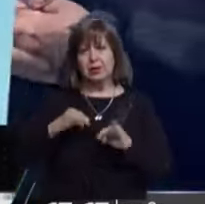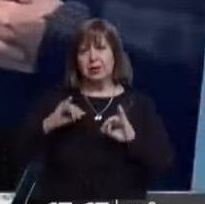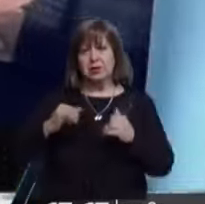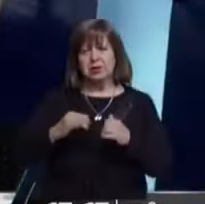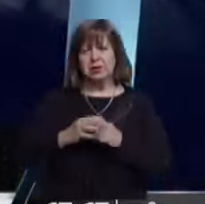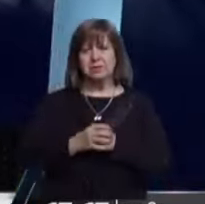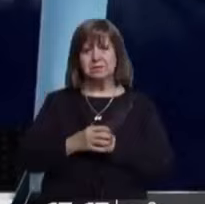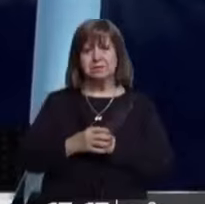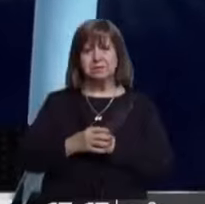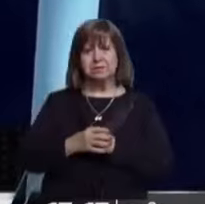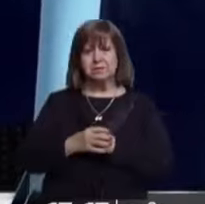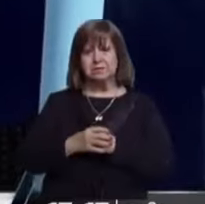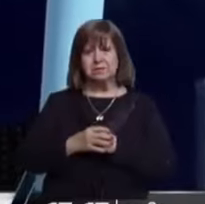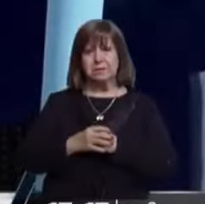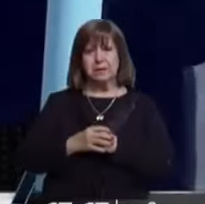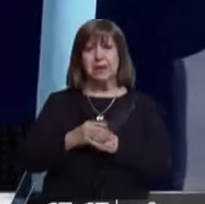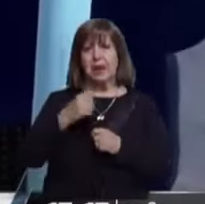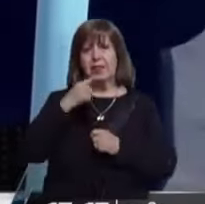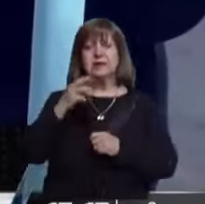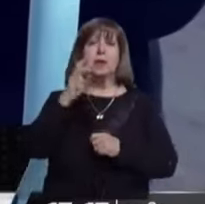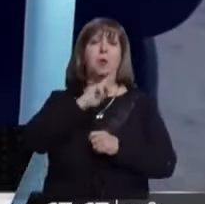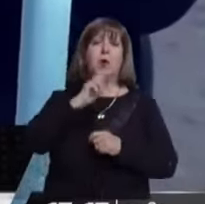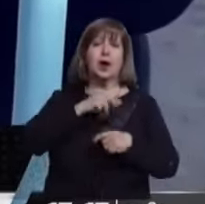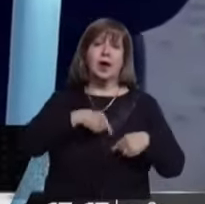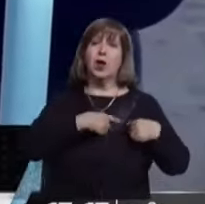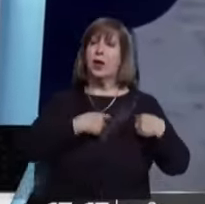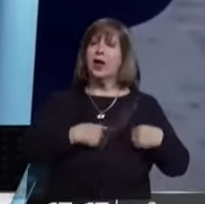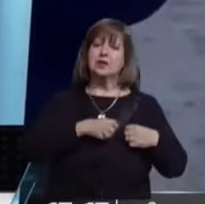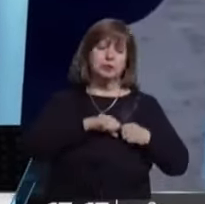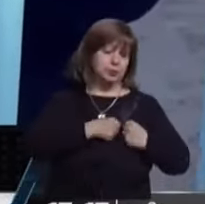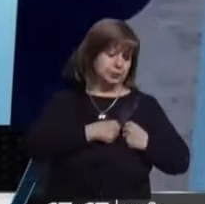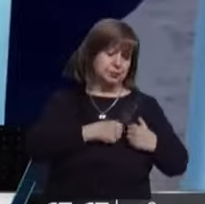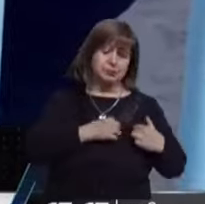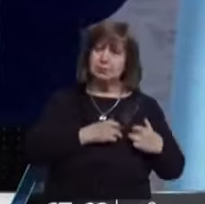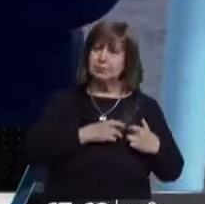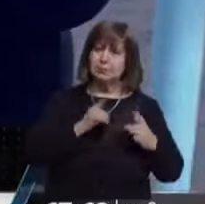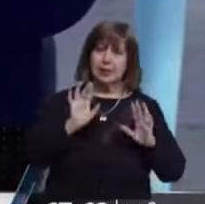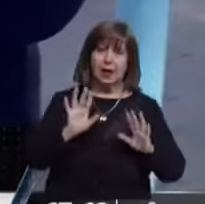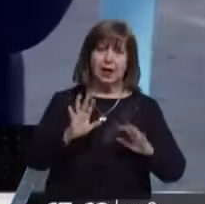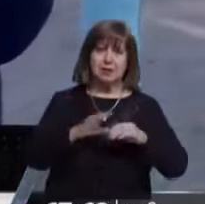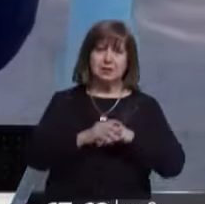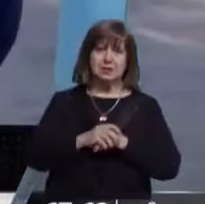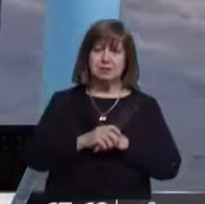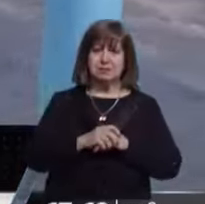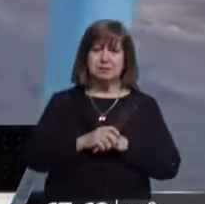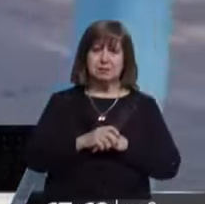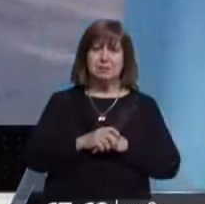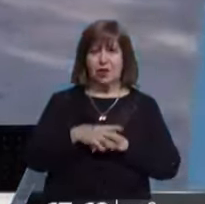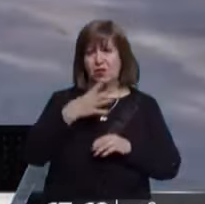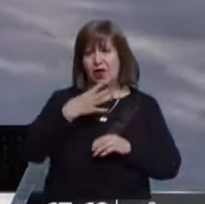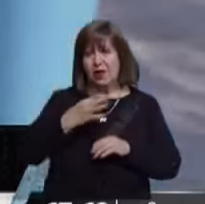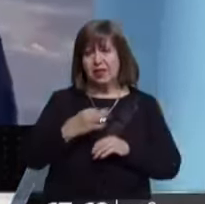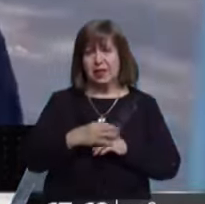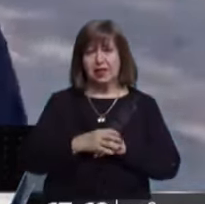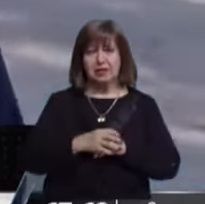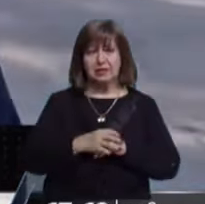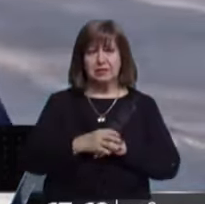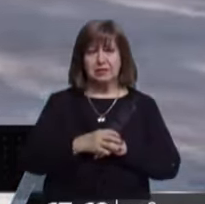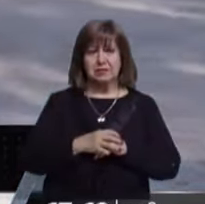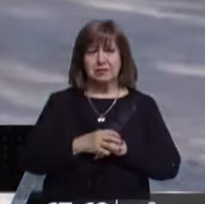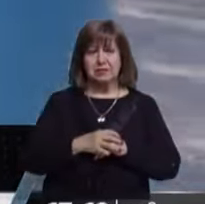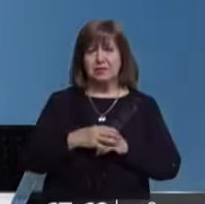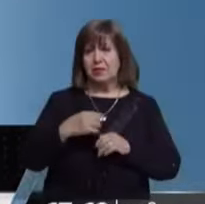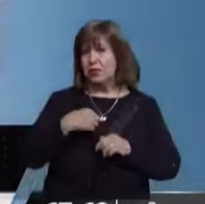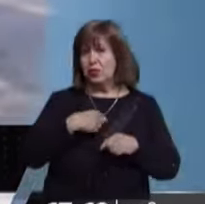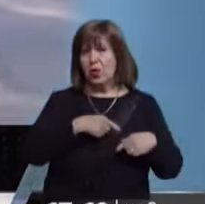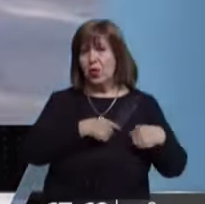una tristeza. Con el corazón roto. Con el corazón roto, la verdad. Con el corazón roto estamos. Yo estoy con